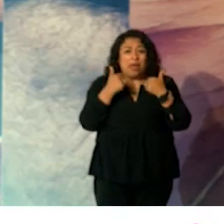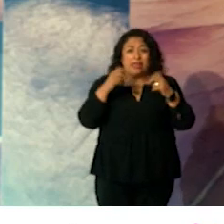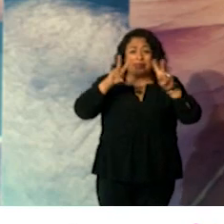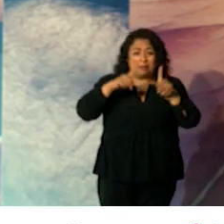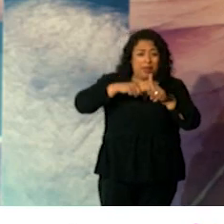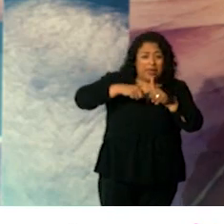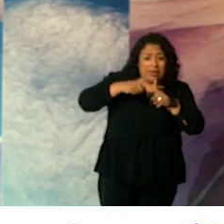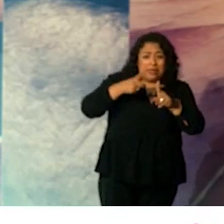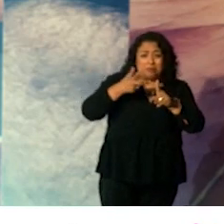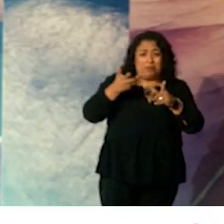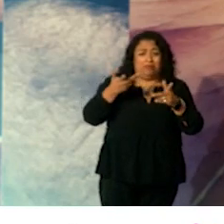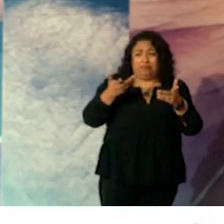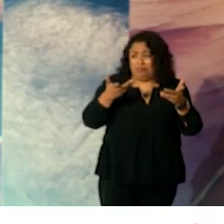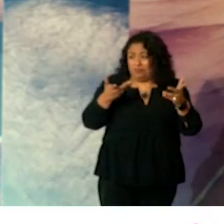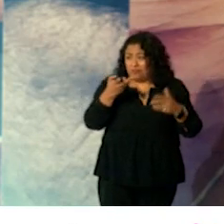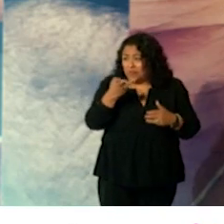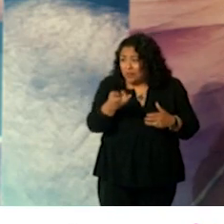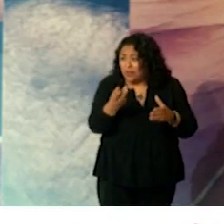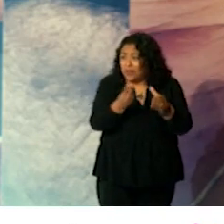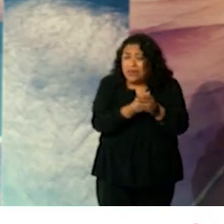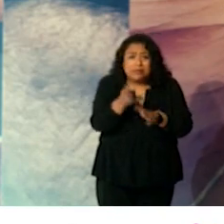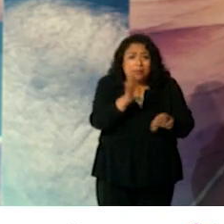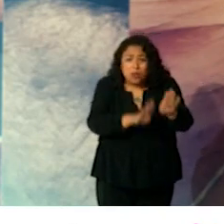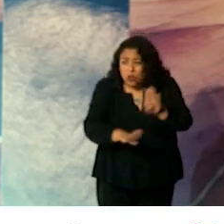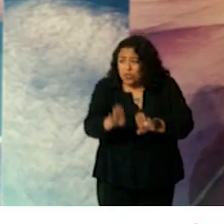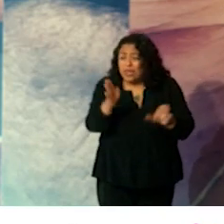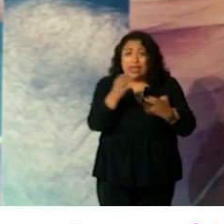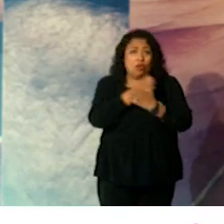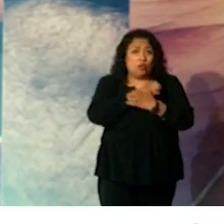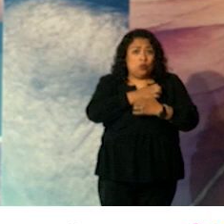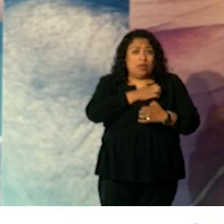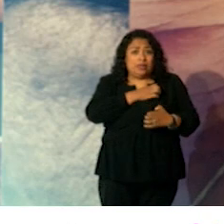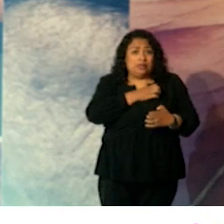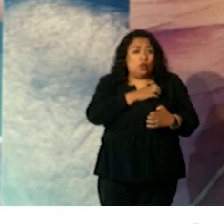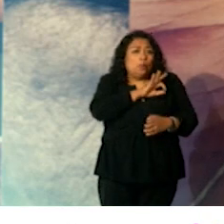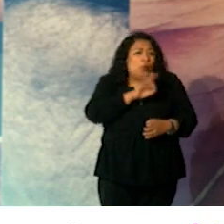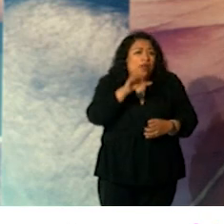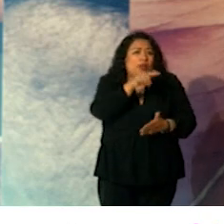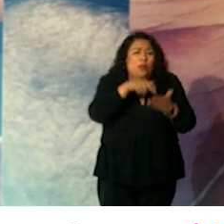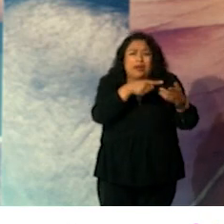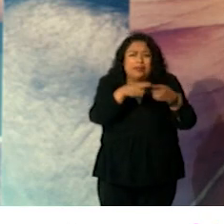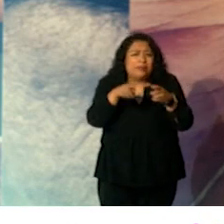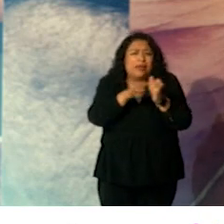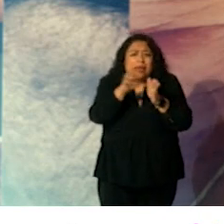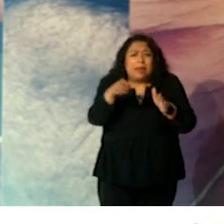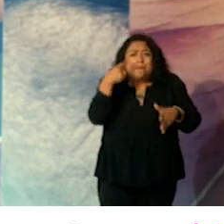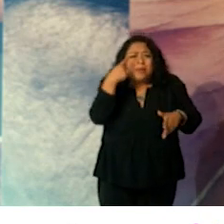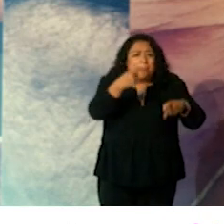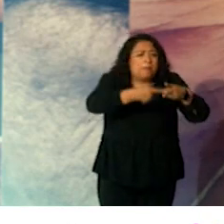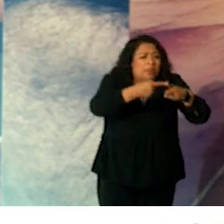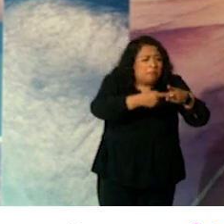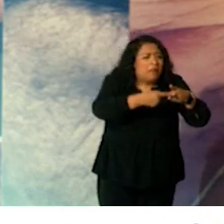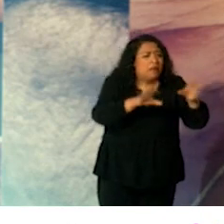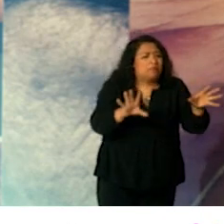adaptación, mitigación, resiliencia, pero no que solo sea en clase de biología. La educación climática puede estar en todos lados. Que el ejemplo que estés viendo en